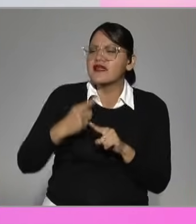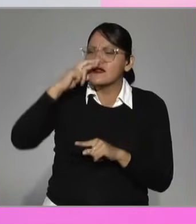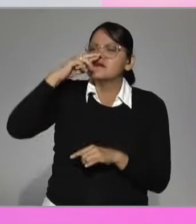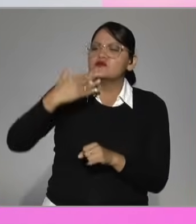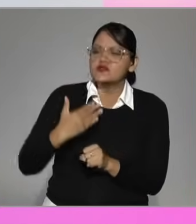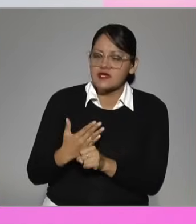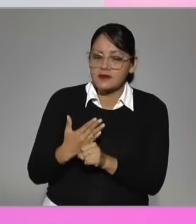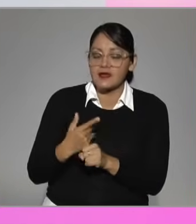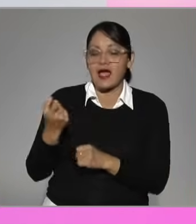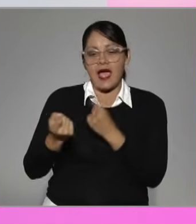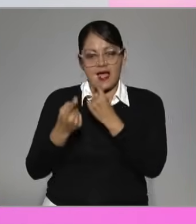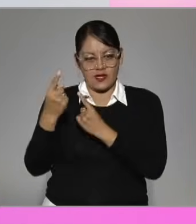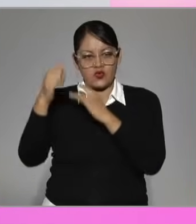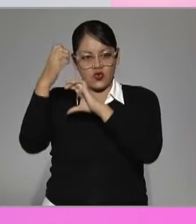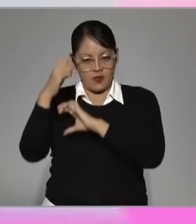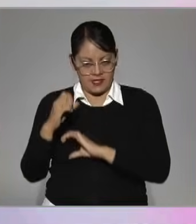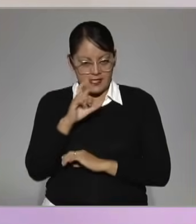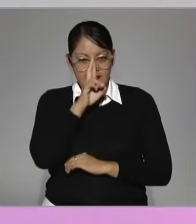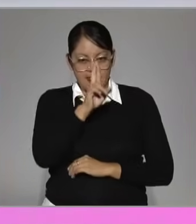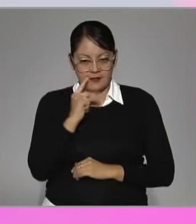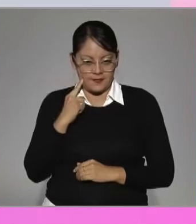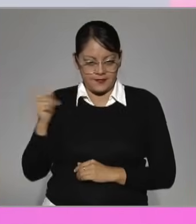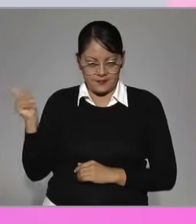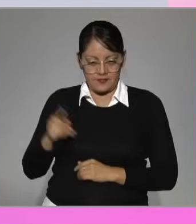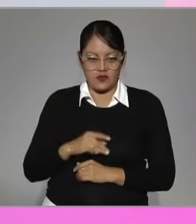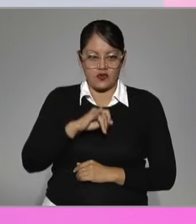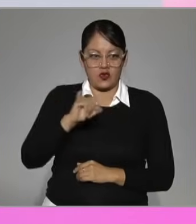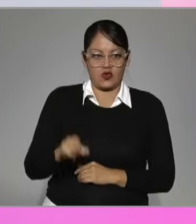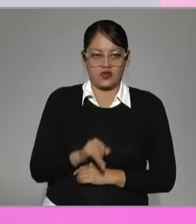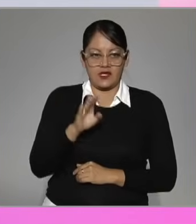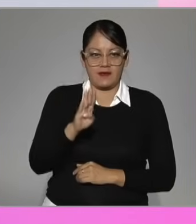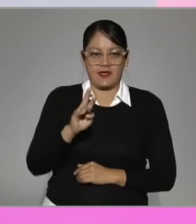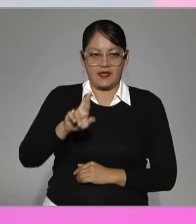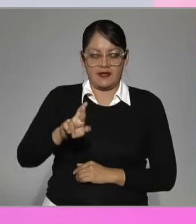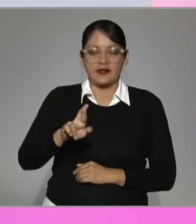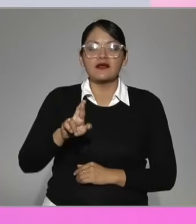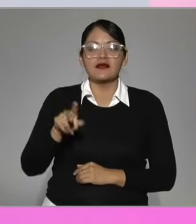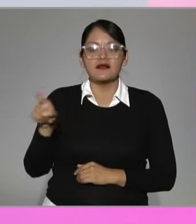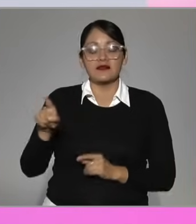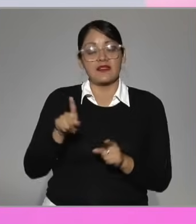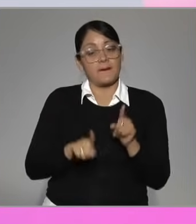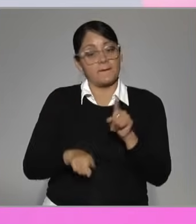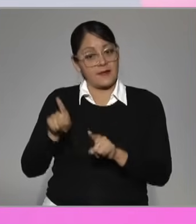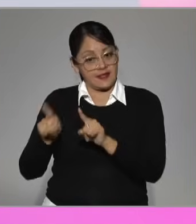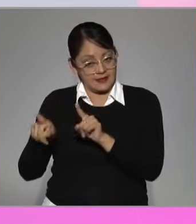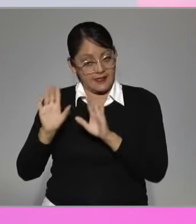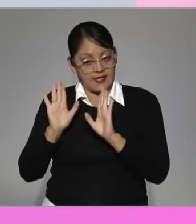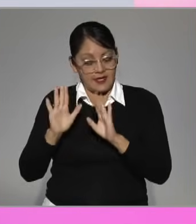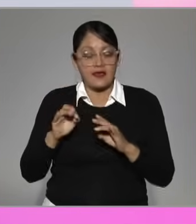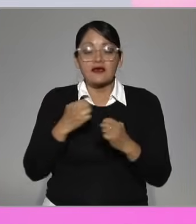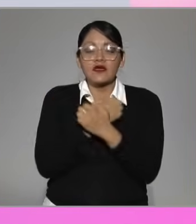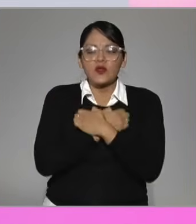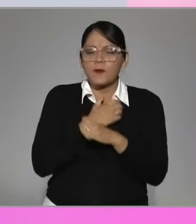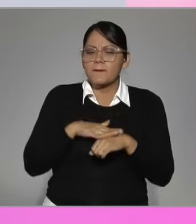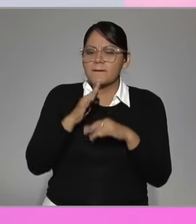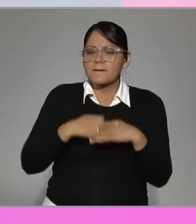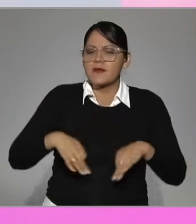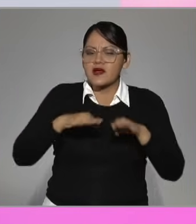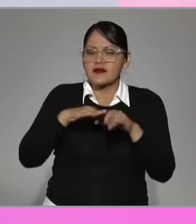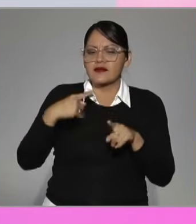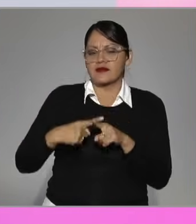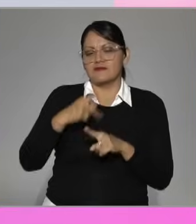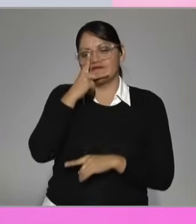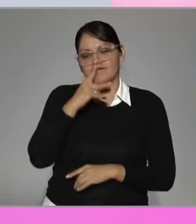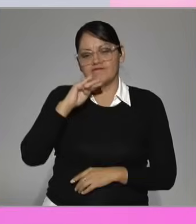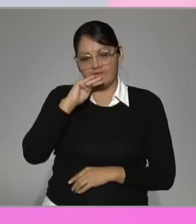fueron algunos de los comentarios que recibimos. JBR Luján López. Depende, la educación más importante es de los